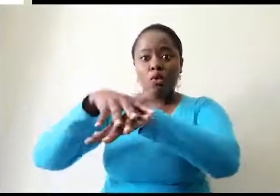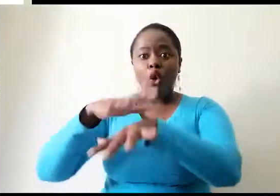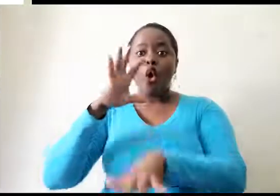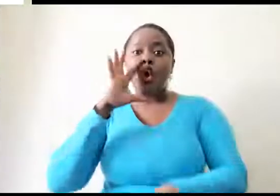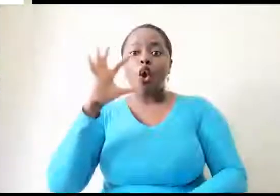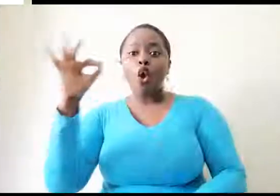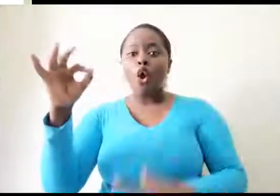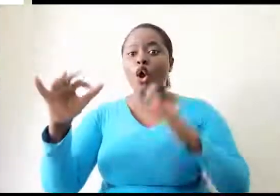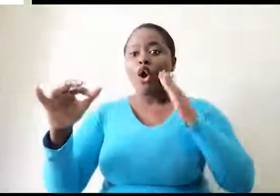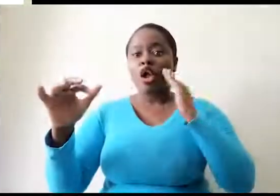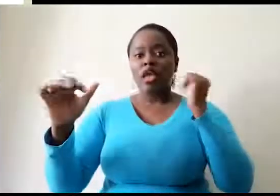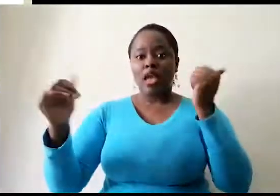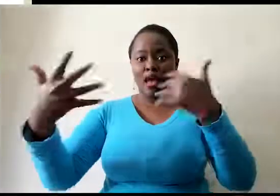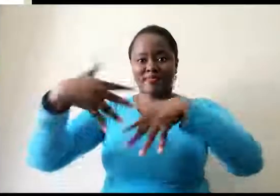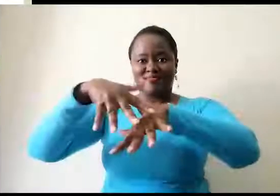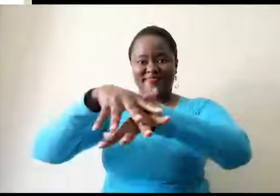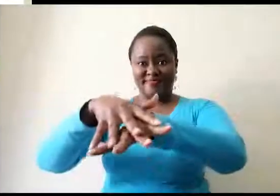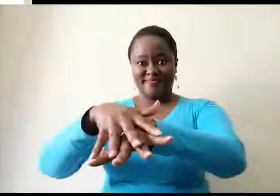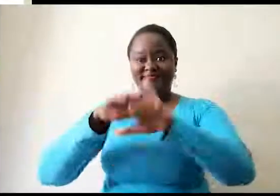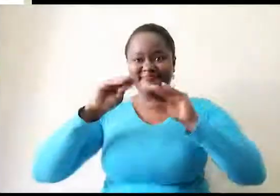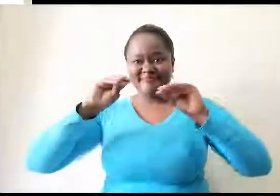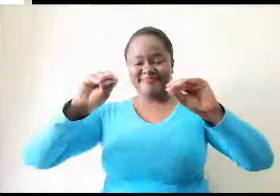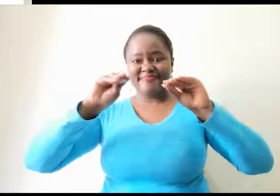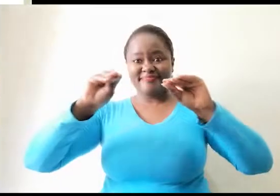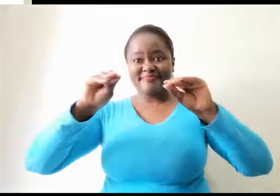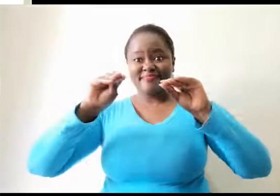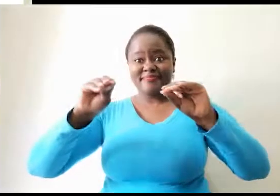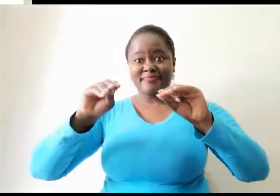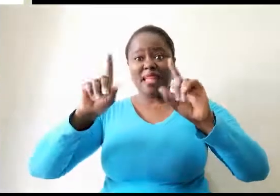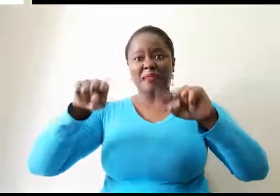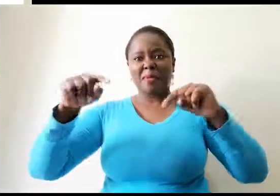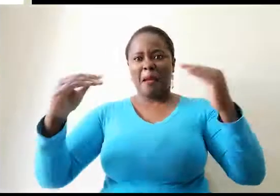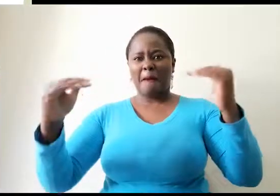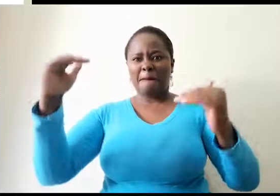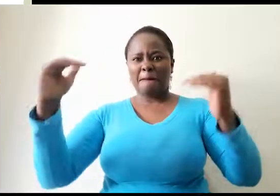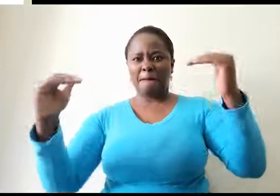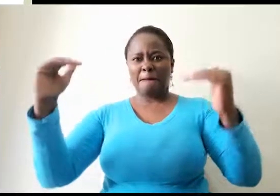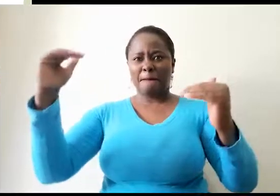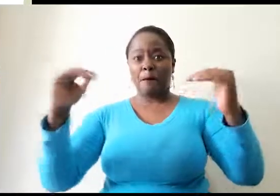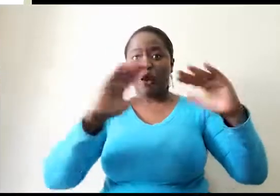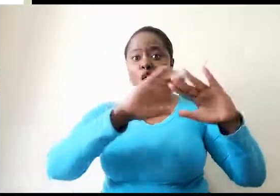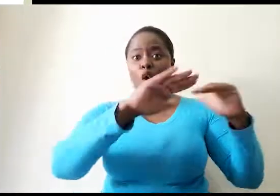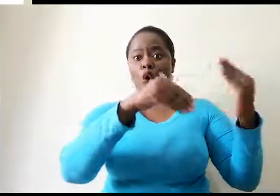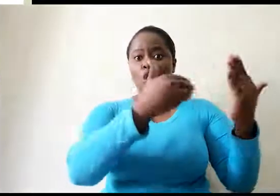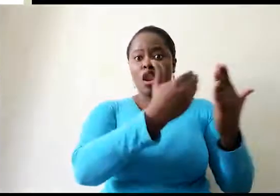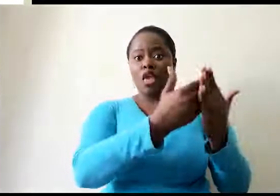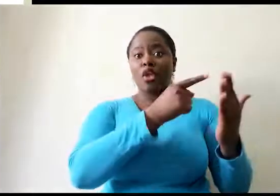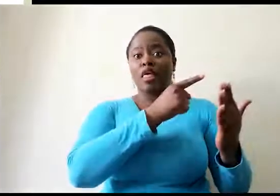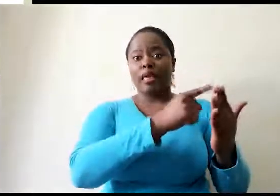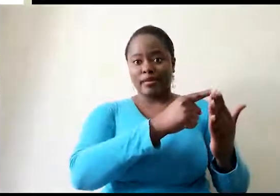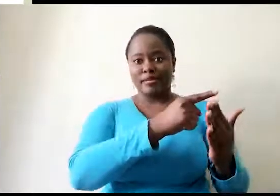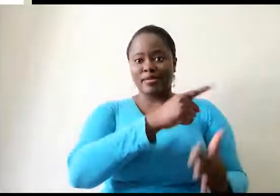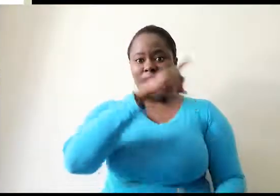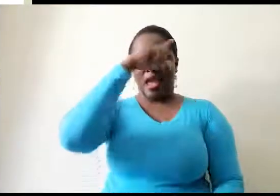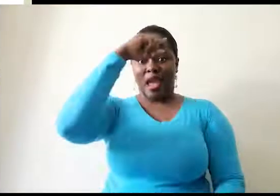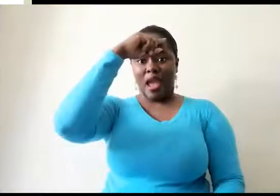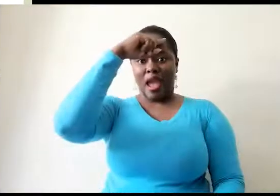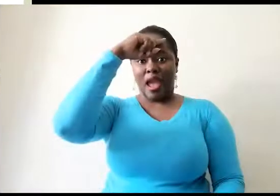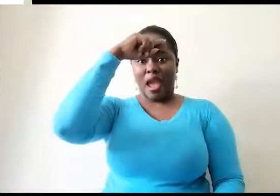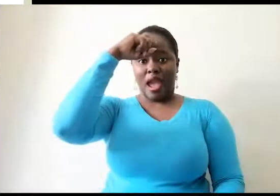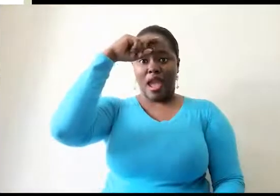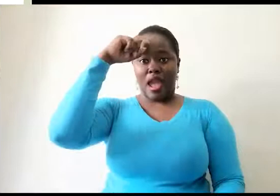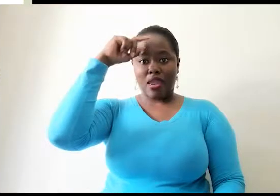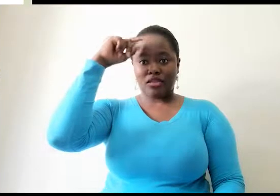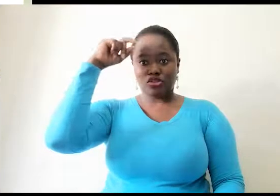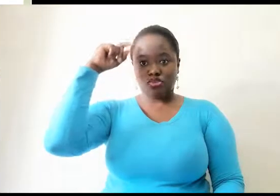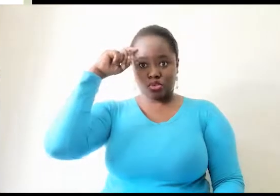mixta. Esta además competía con el Liceo Peripatético de Aristóteles.